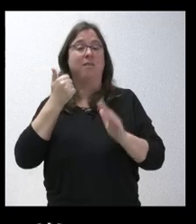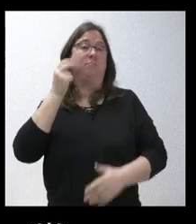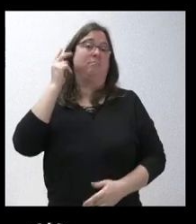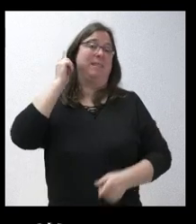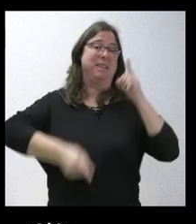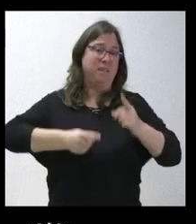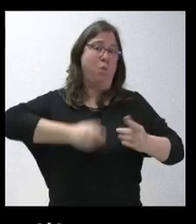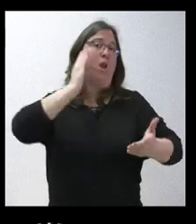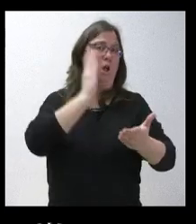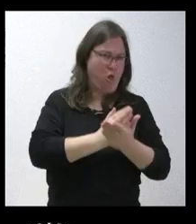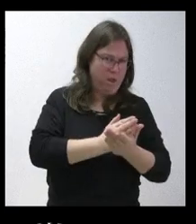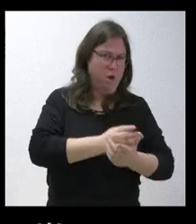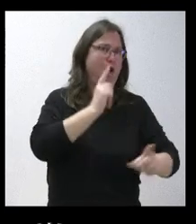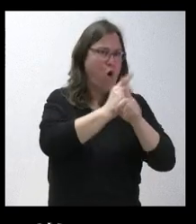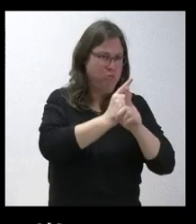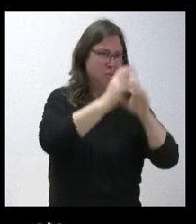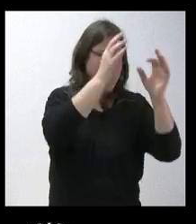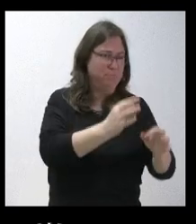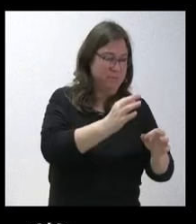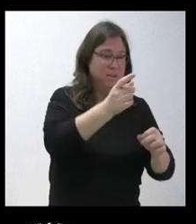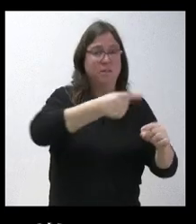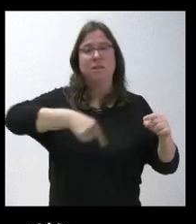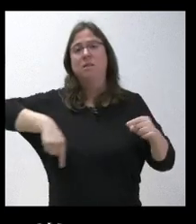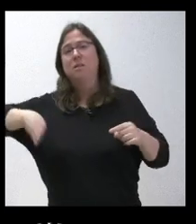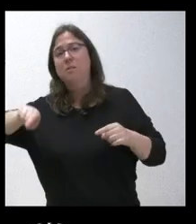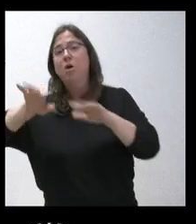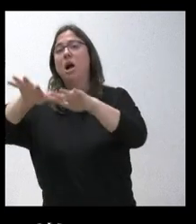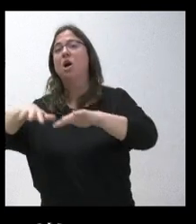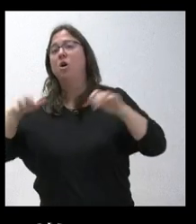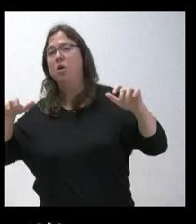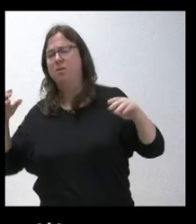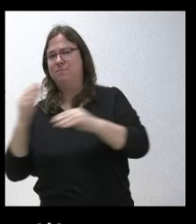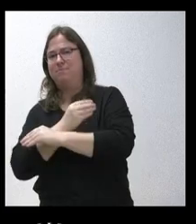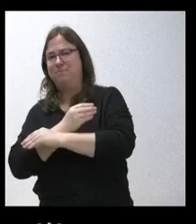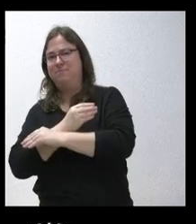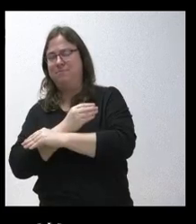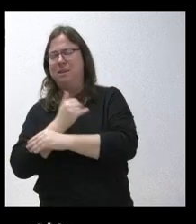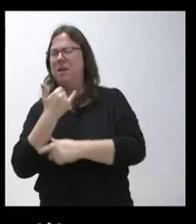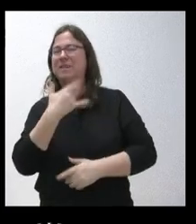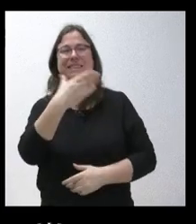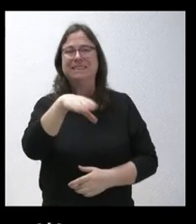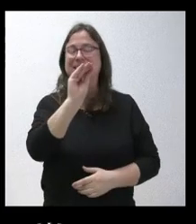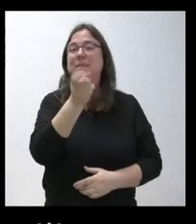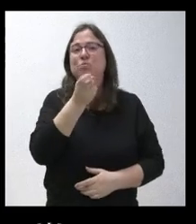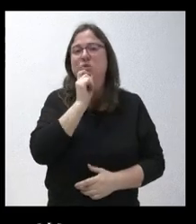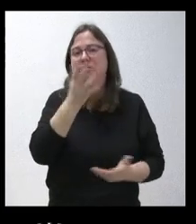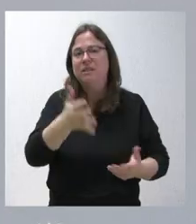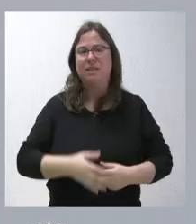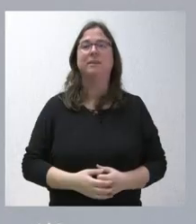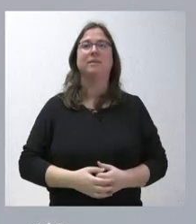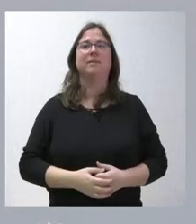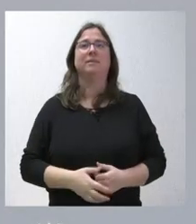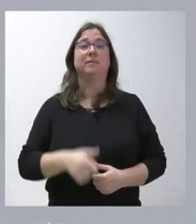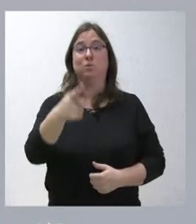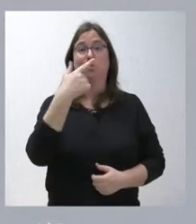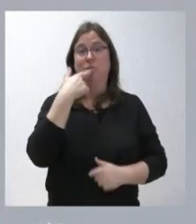después eh Hay este pronunciamiento en en las Cortes es muy difícil entender lo que han hecho usted lo